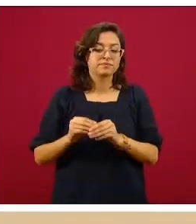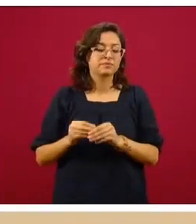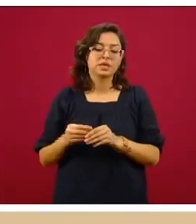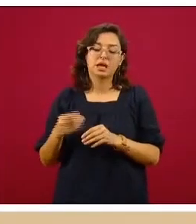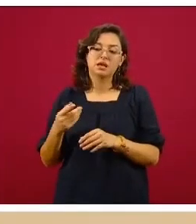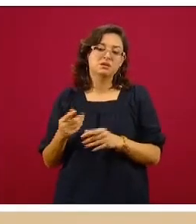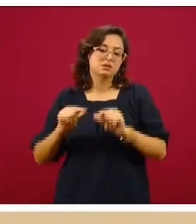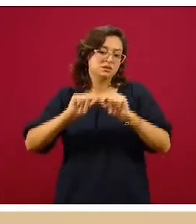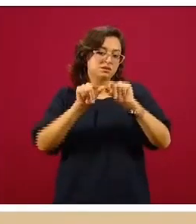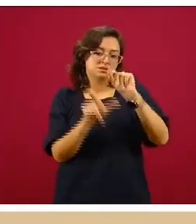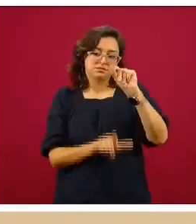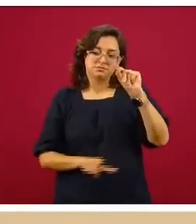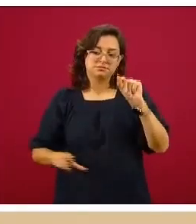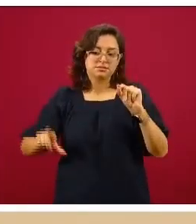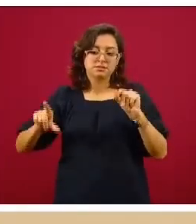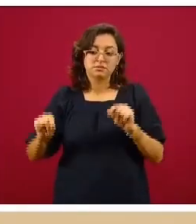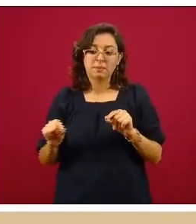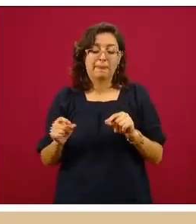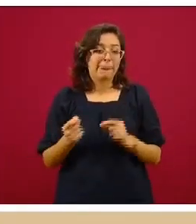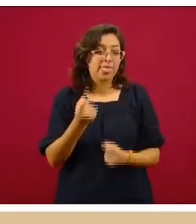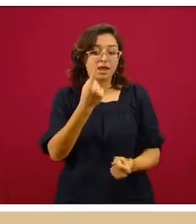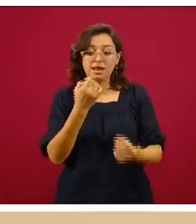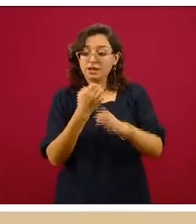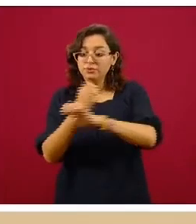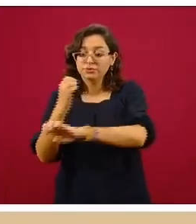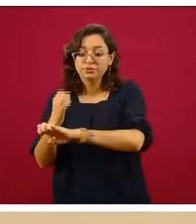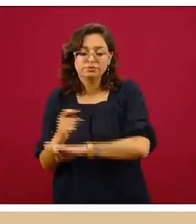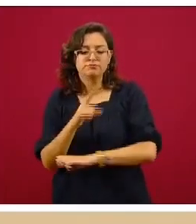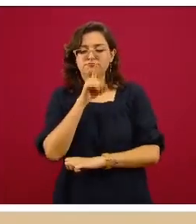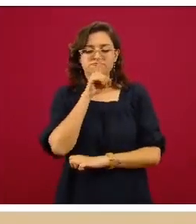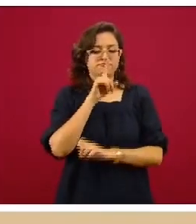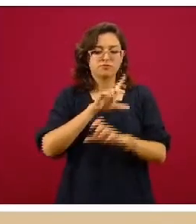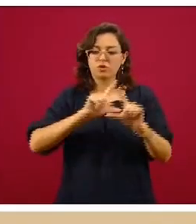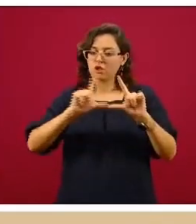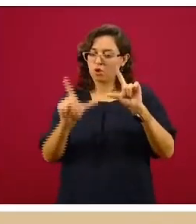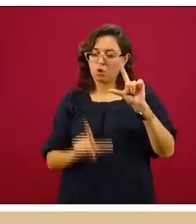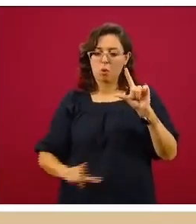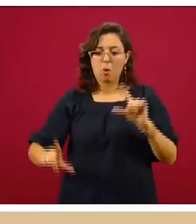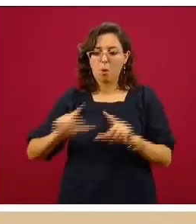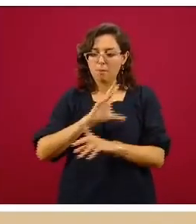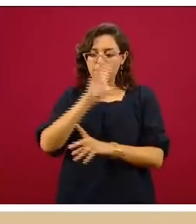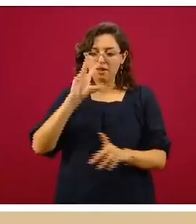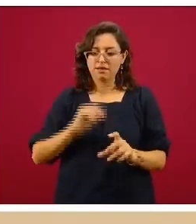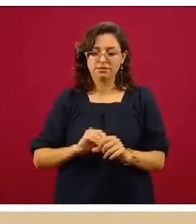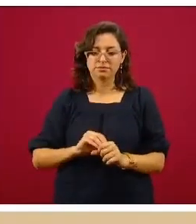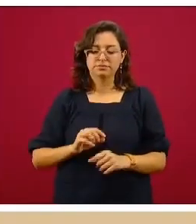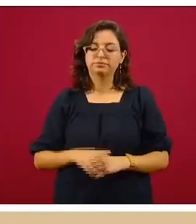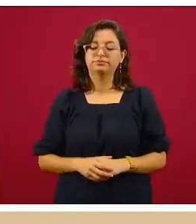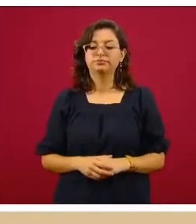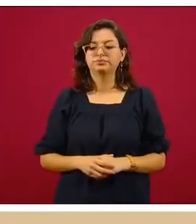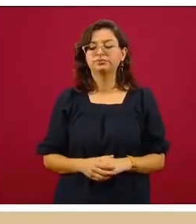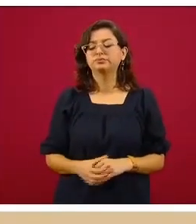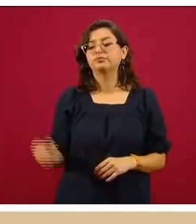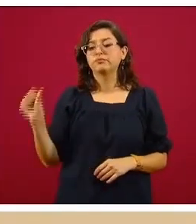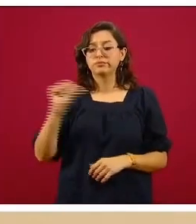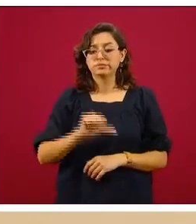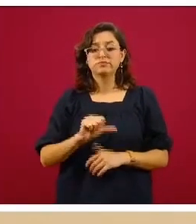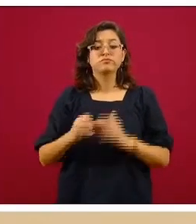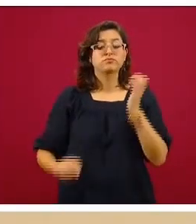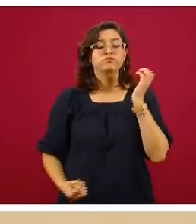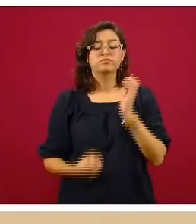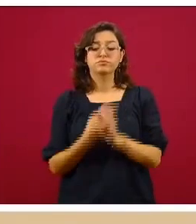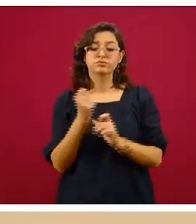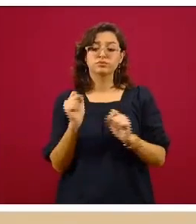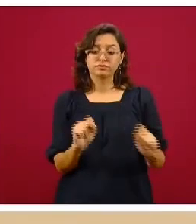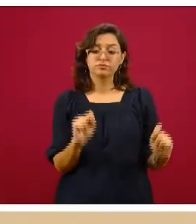nivel nacional y no solo de alguna entidad federativa en particular. El día de hoy agregamos una nueva diapositiva que va